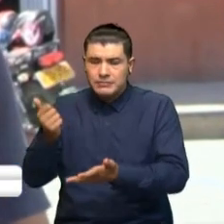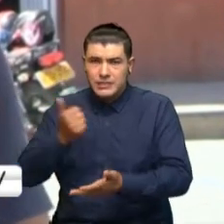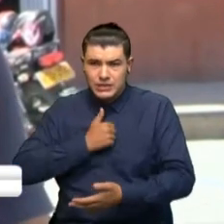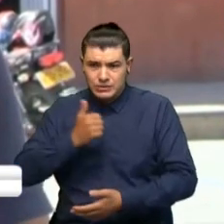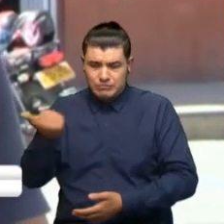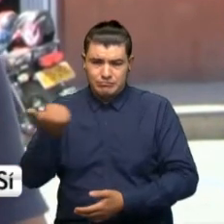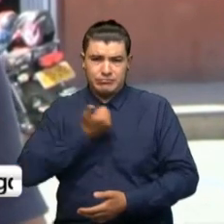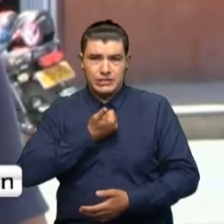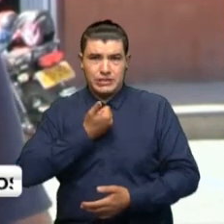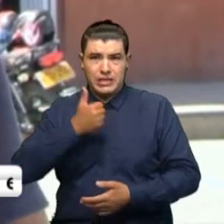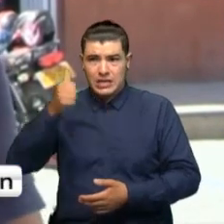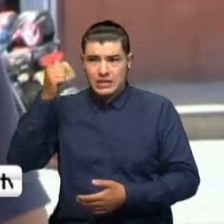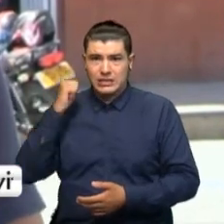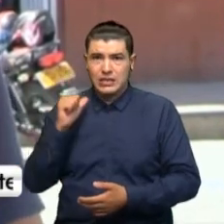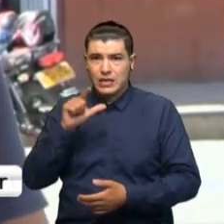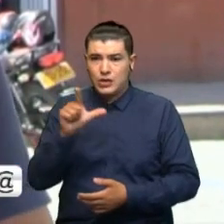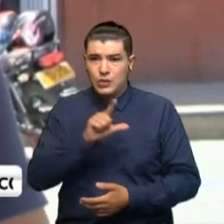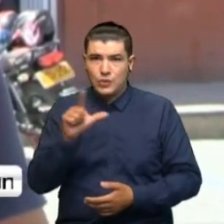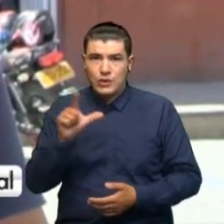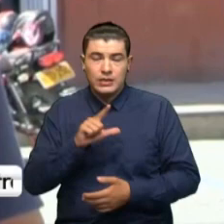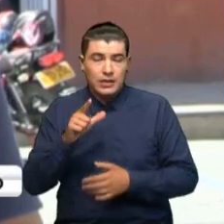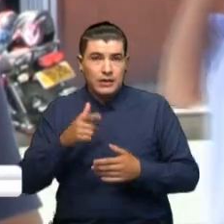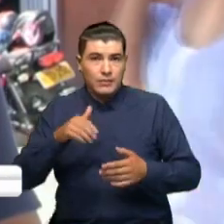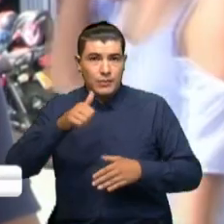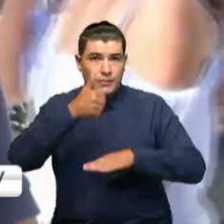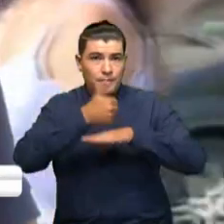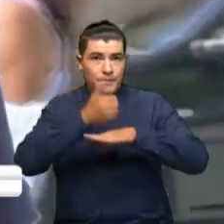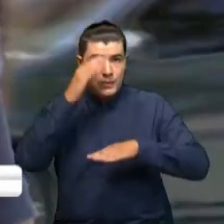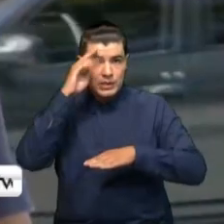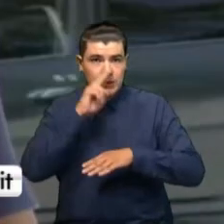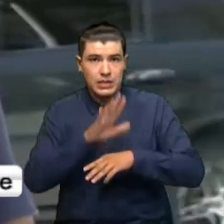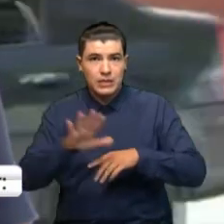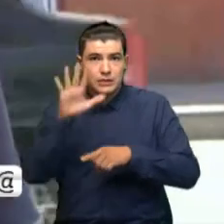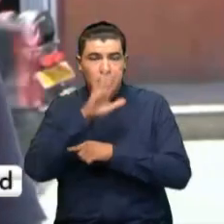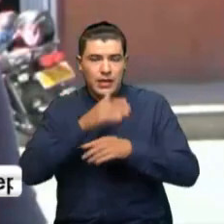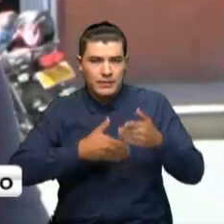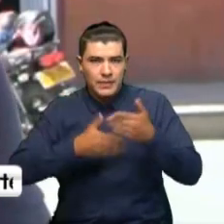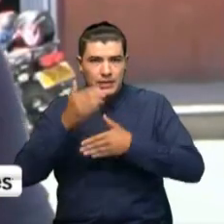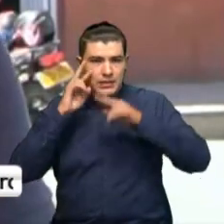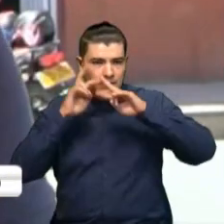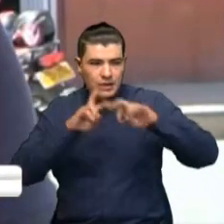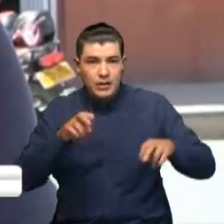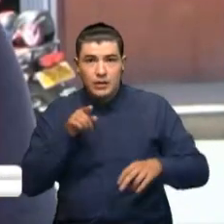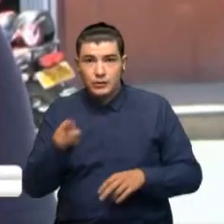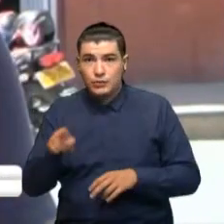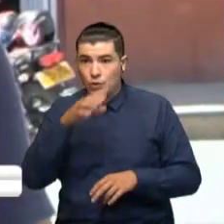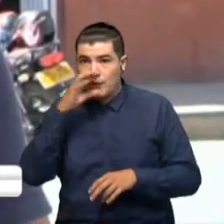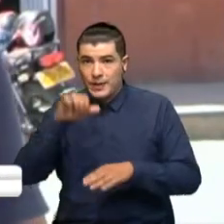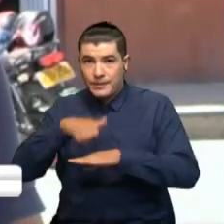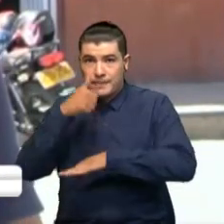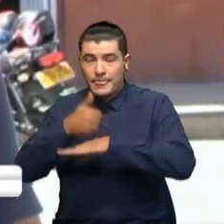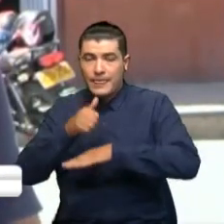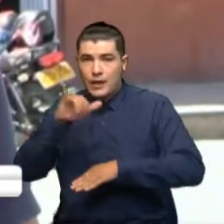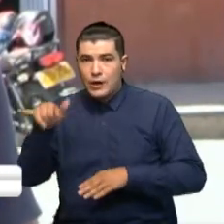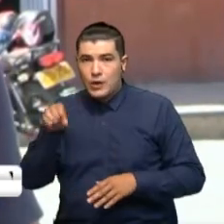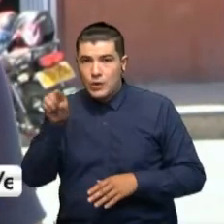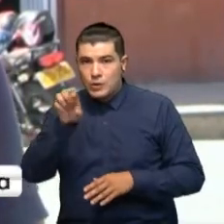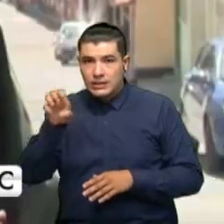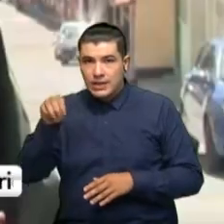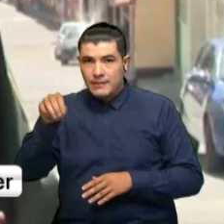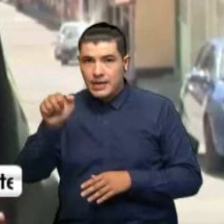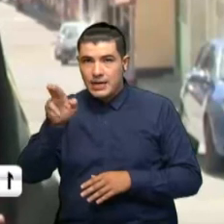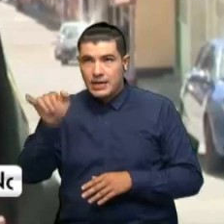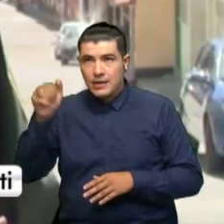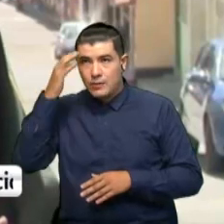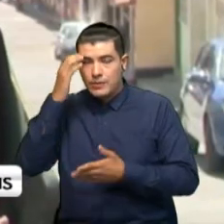tarde-noche del día lunes las autoridades investigan este episodio el mayor josé mauricio muñoz comandante del cuarto distrito de policía